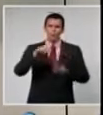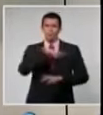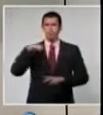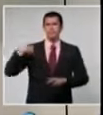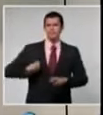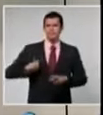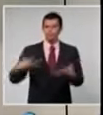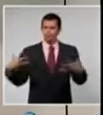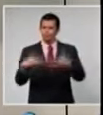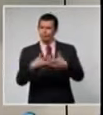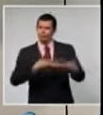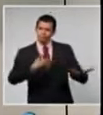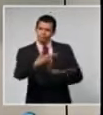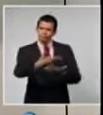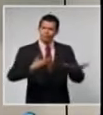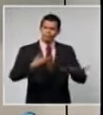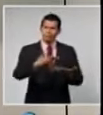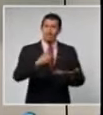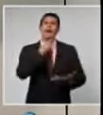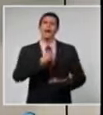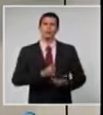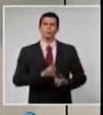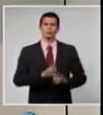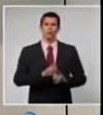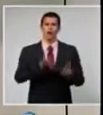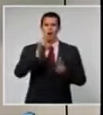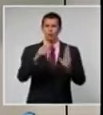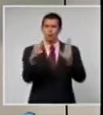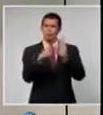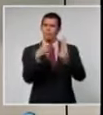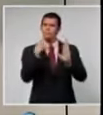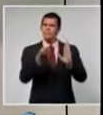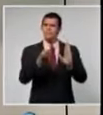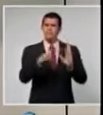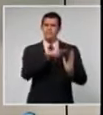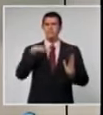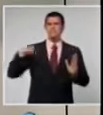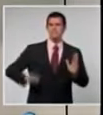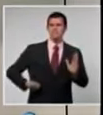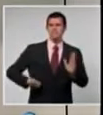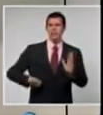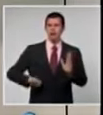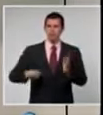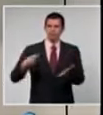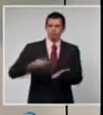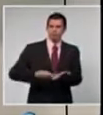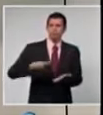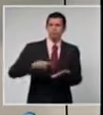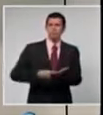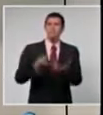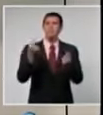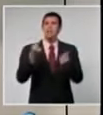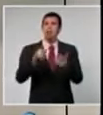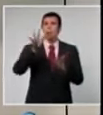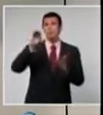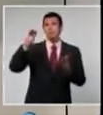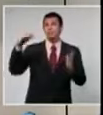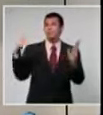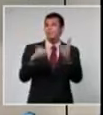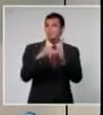mil millones de dólares en los sectores de energía e infraestructura de Irán durante un periodo de 25 años. A cambio,